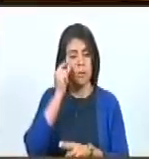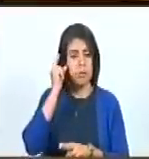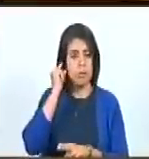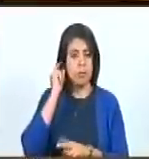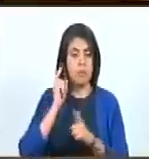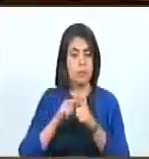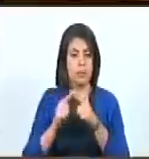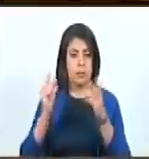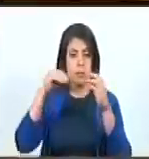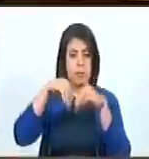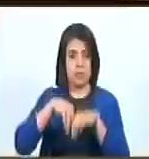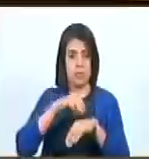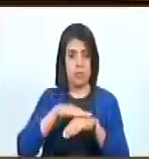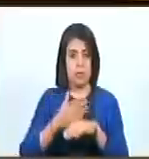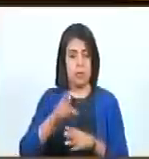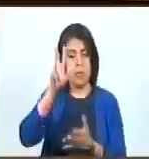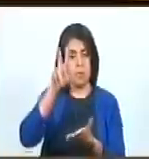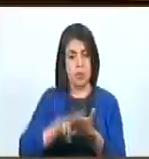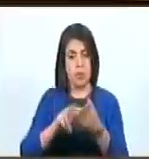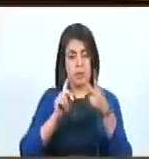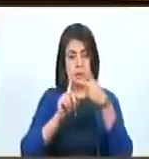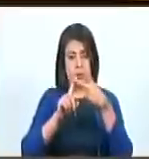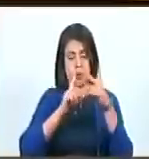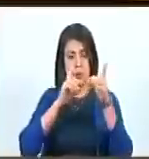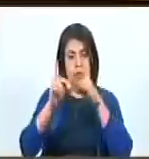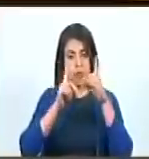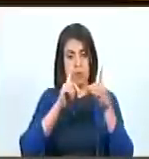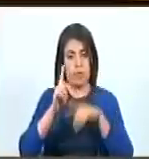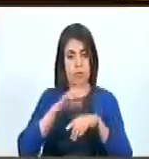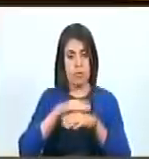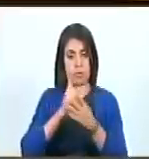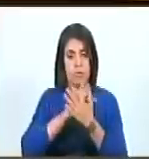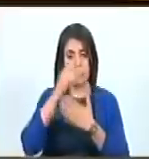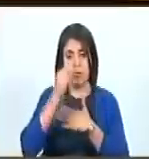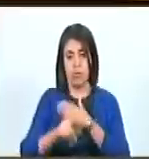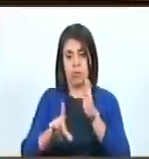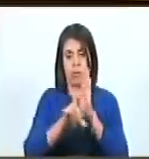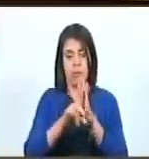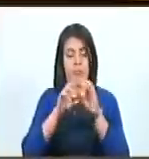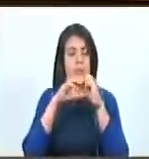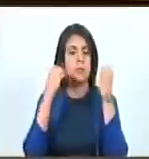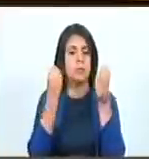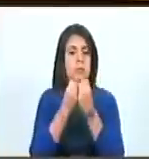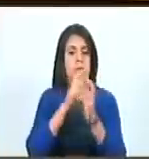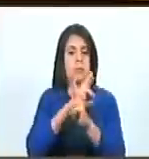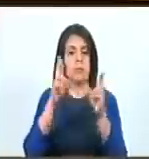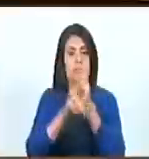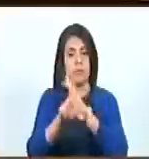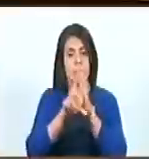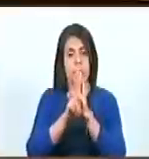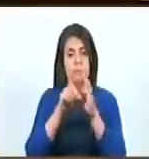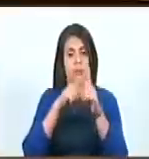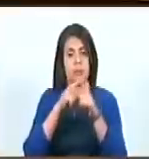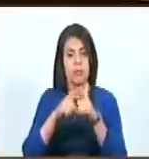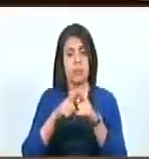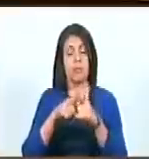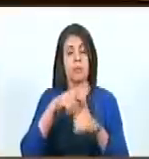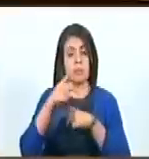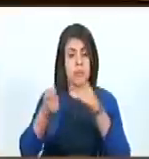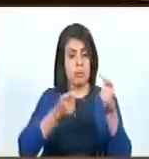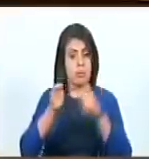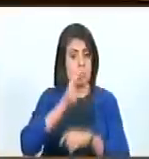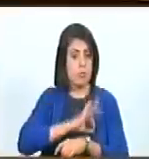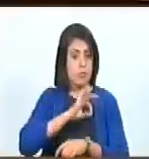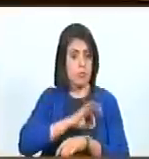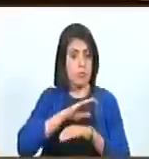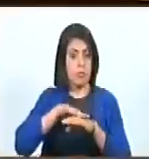honorables diputados que estén de acuerdo con aprobar la segunda discusión del proyecto de ley orgánica de reforma de la ley orgánica de contraloría